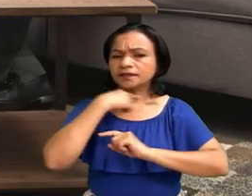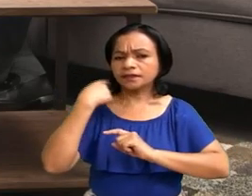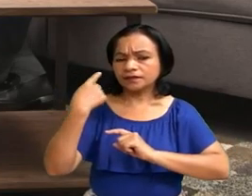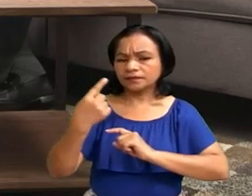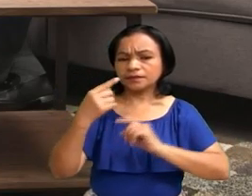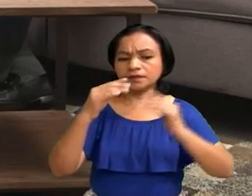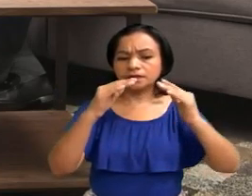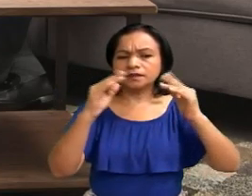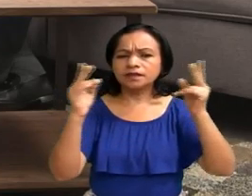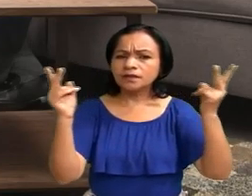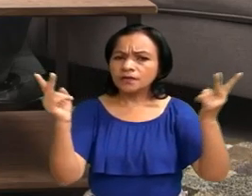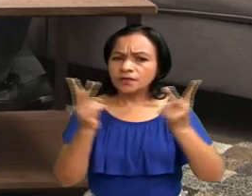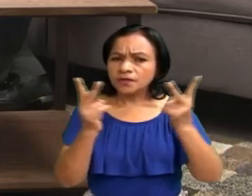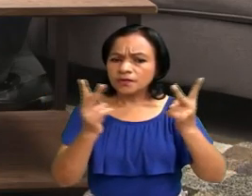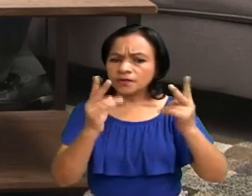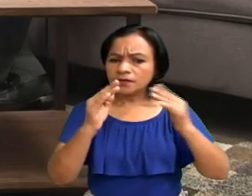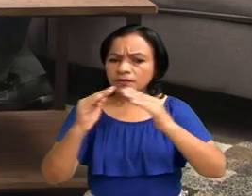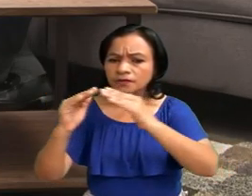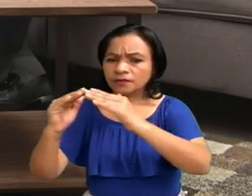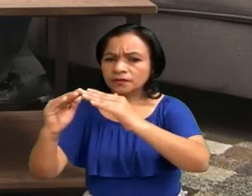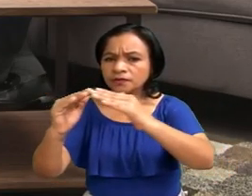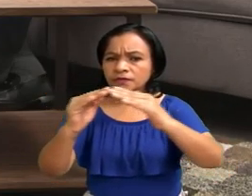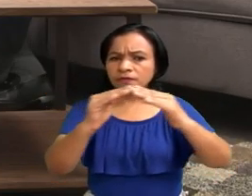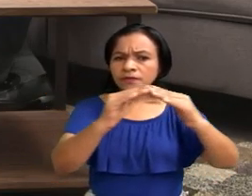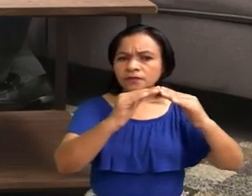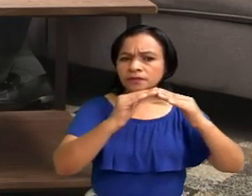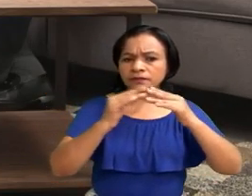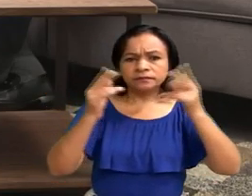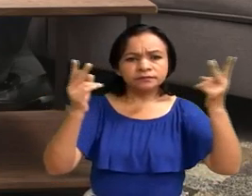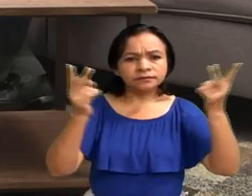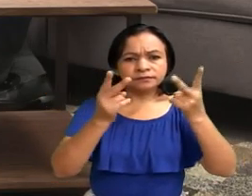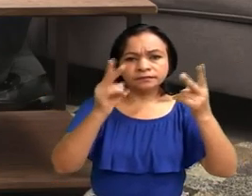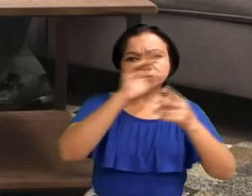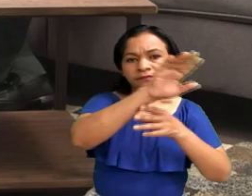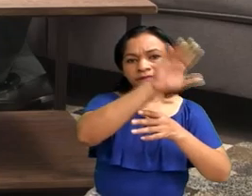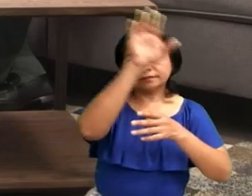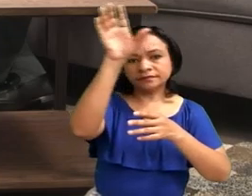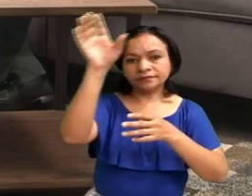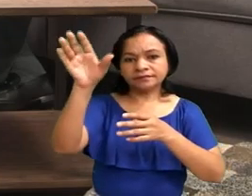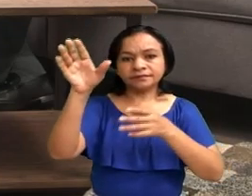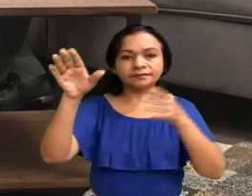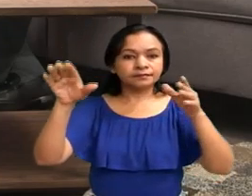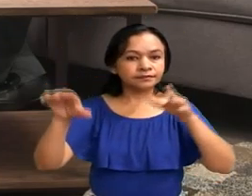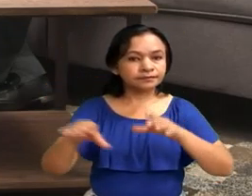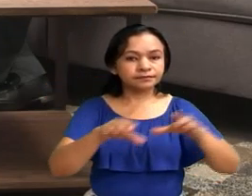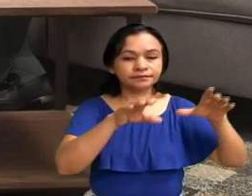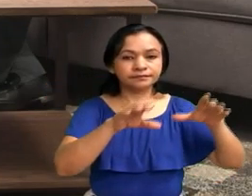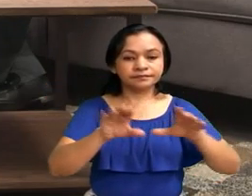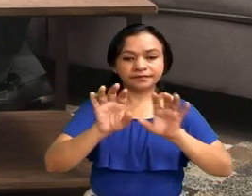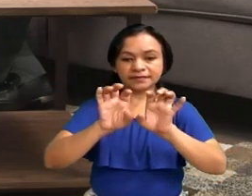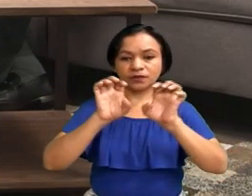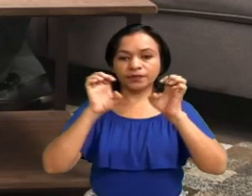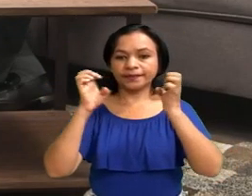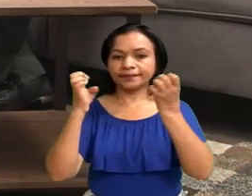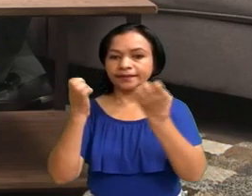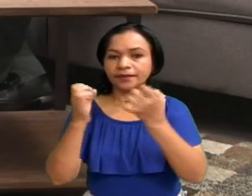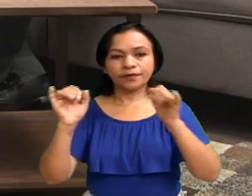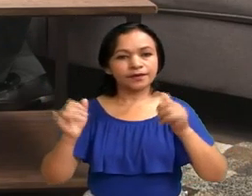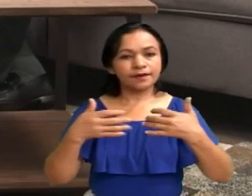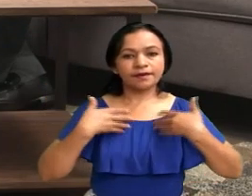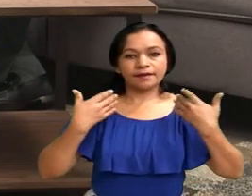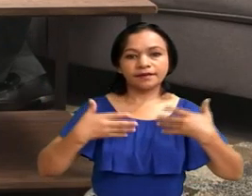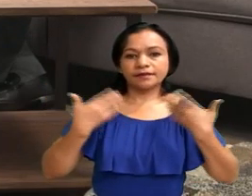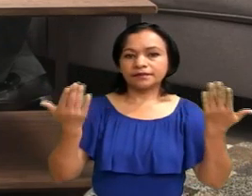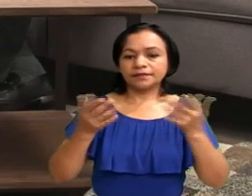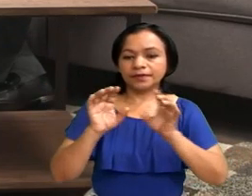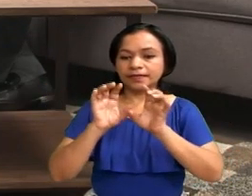comunidades, de los departamentos y de las ciudades. Es decir, también acceso a la recreación, por ejemplo, toda la iluminación en los estadios y los parques. ¿Cómo se entiende todo